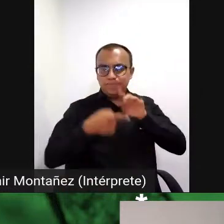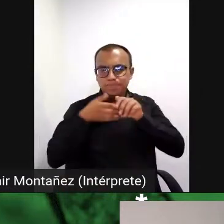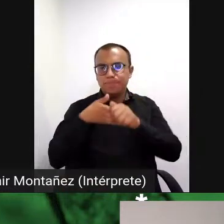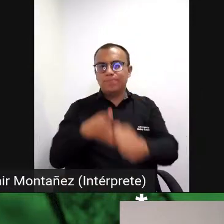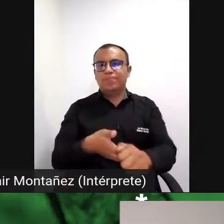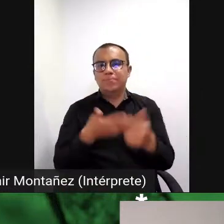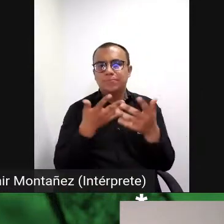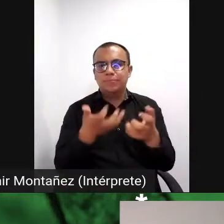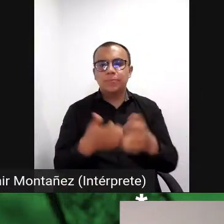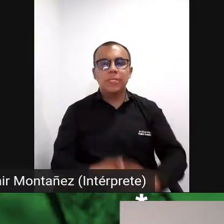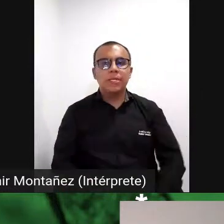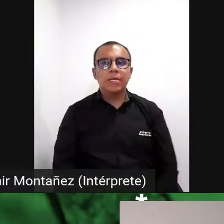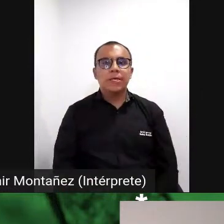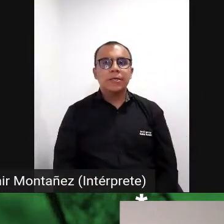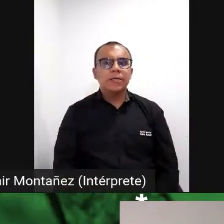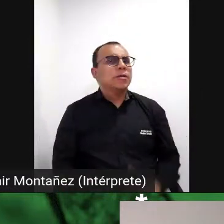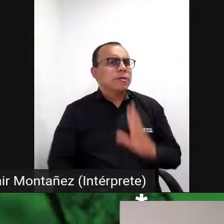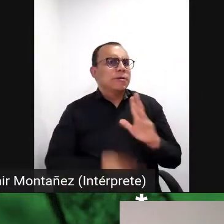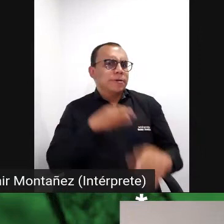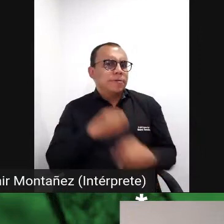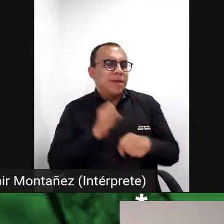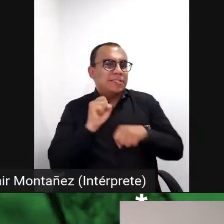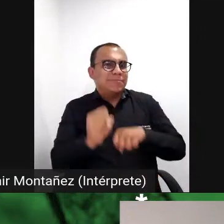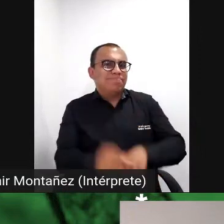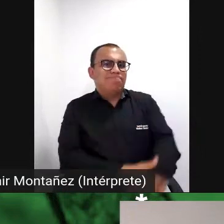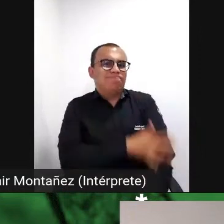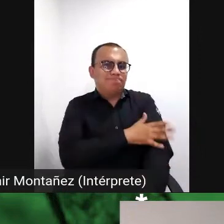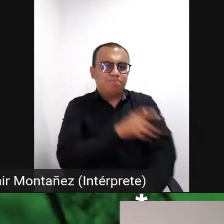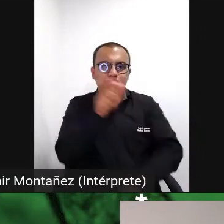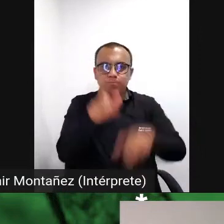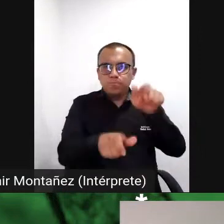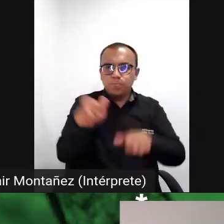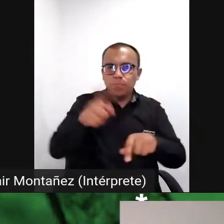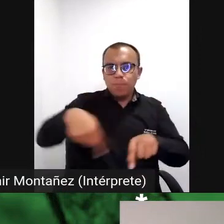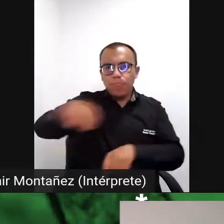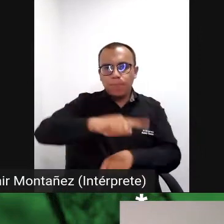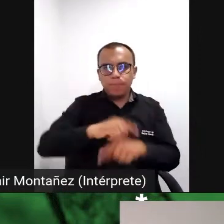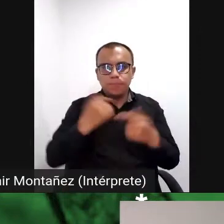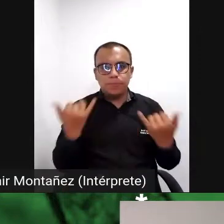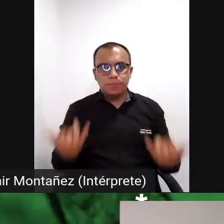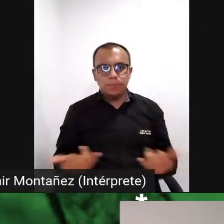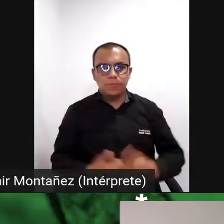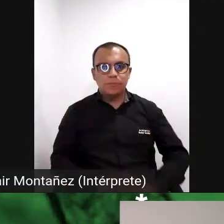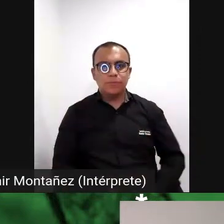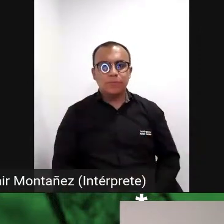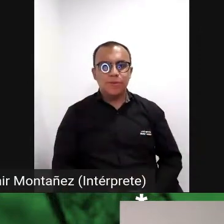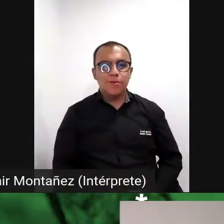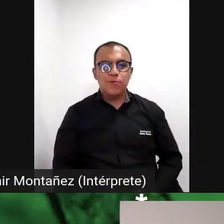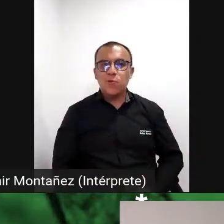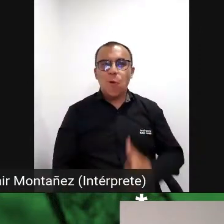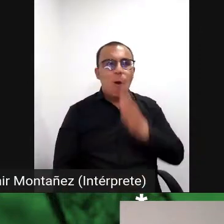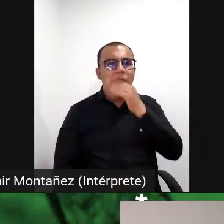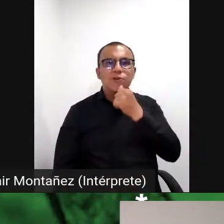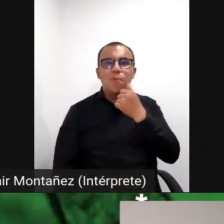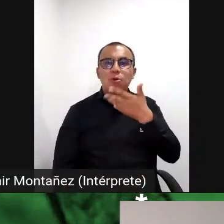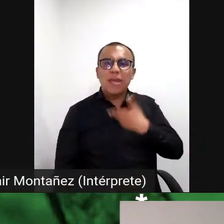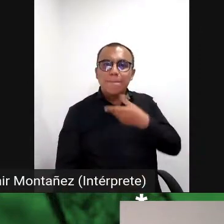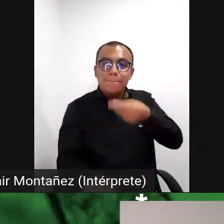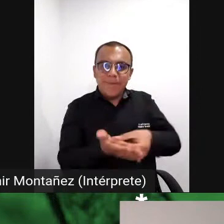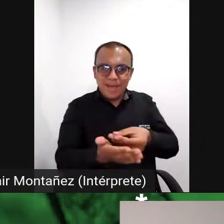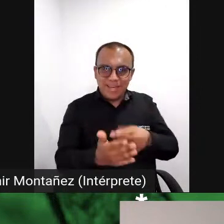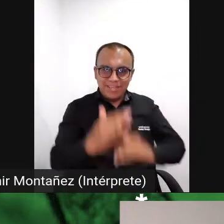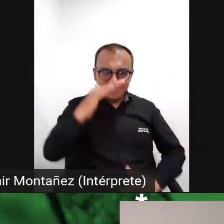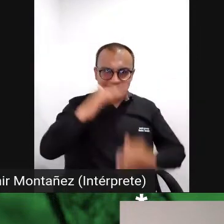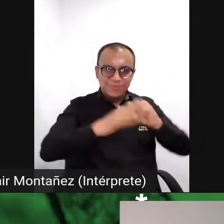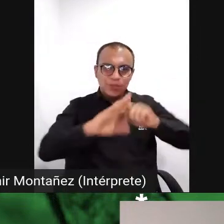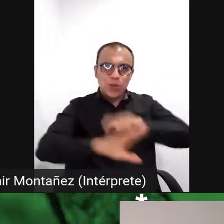Y creo que en esa medida sensibilizar a la gente, de alguna manera, no tiene precio, digamos, ¿no?